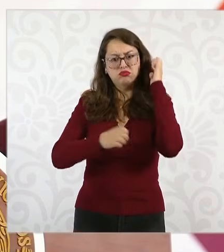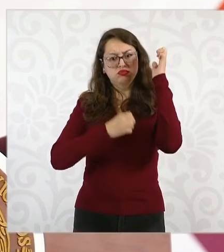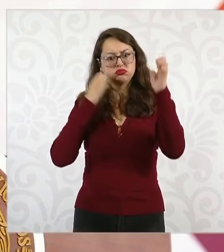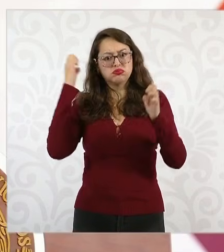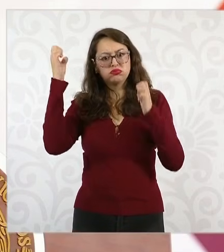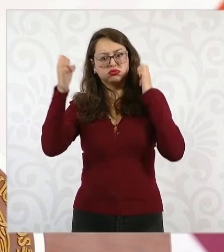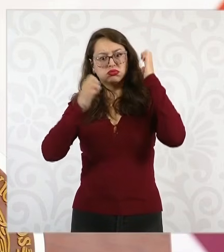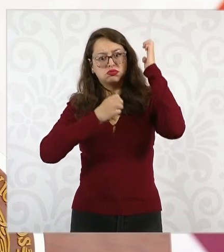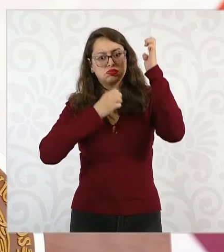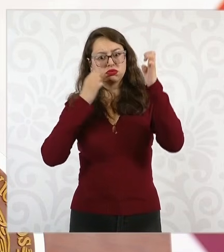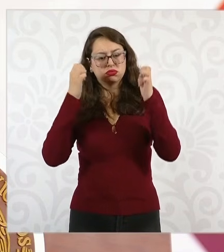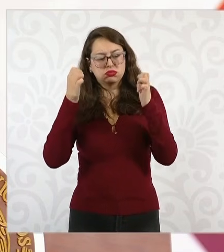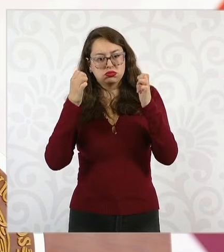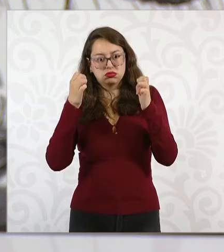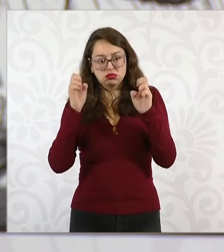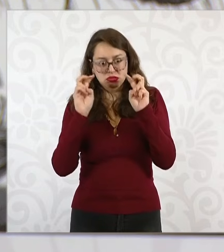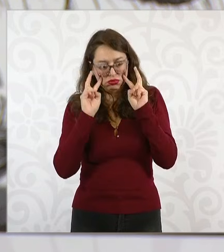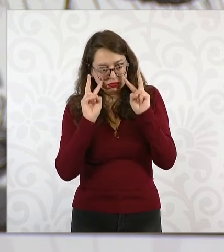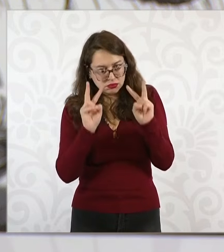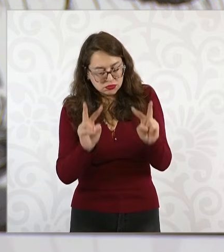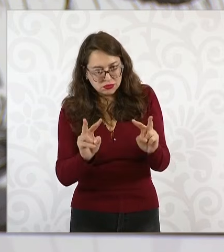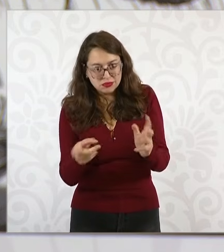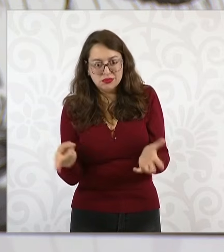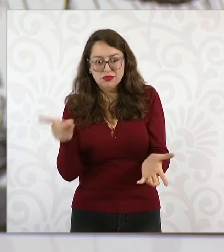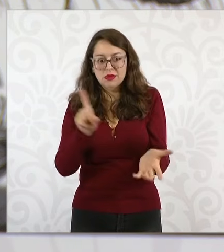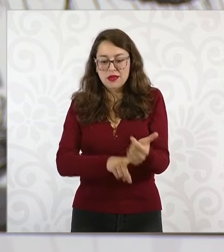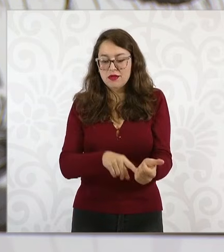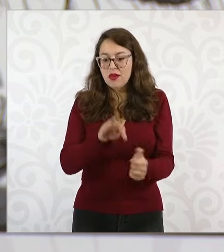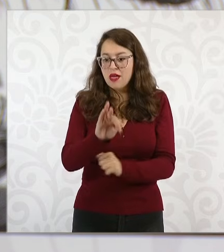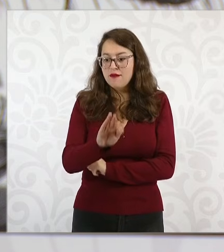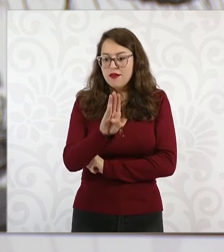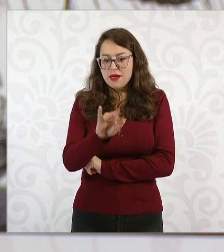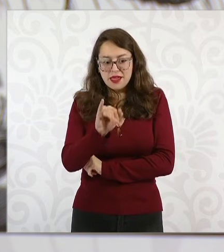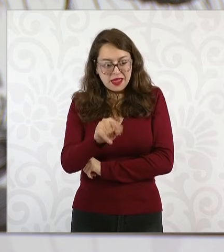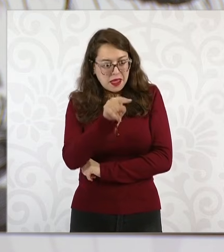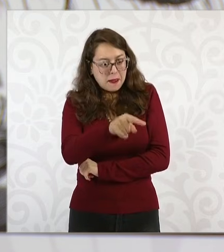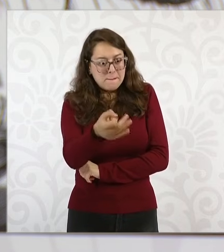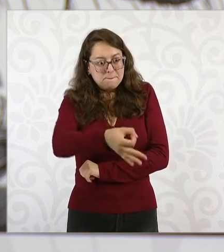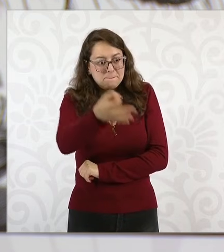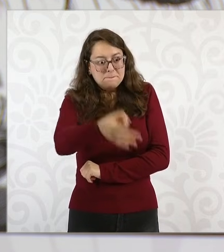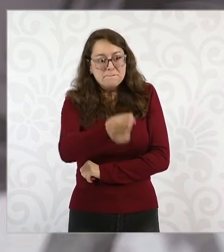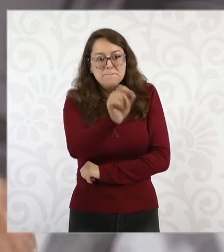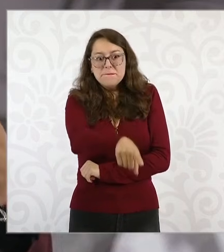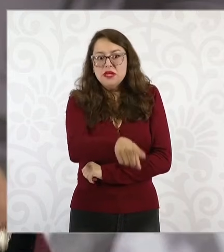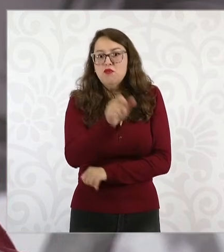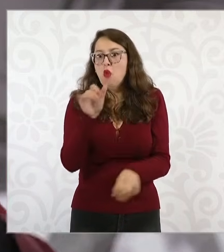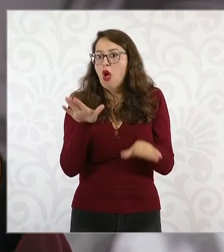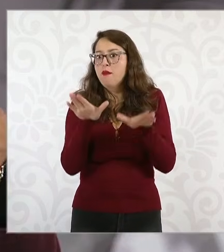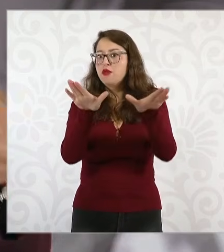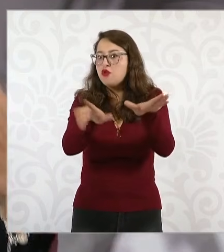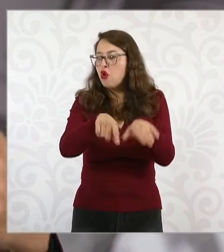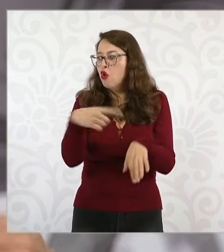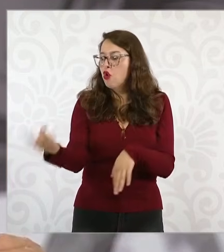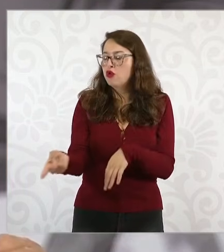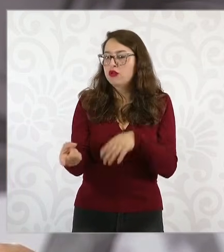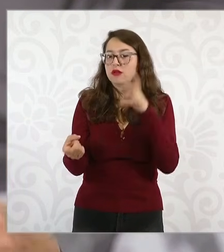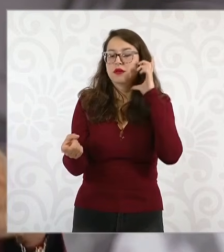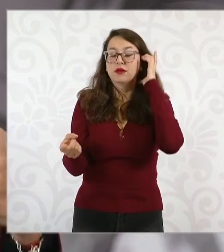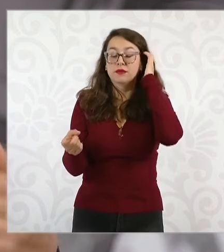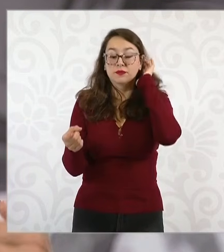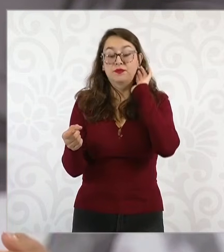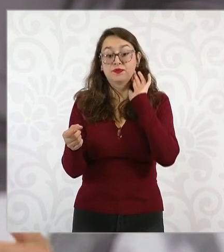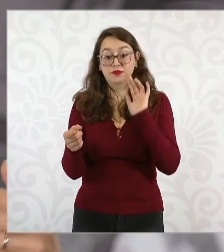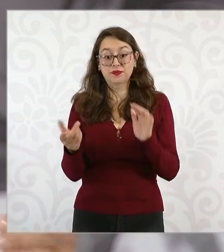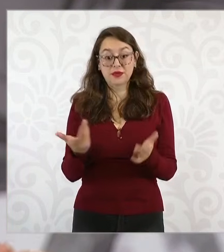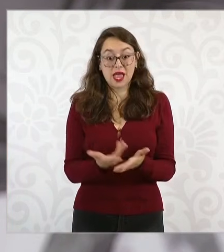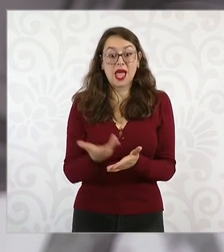exposición donde participa directamente el FBI, y por lo que se dijo en su momento de